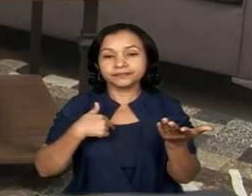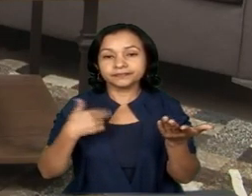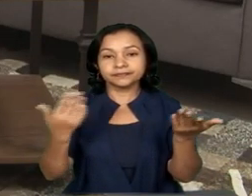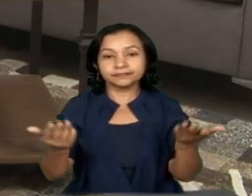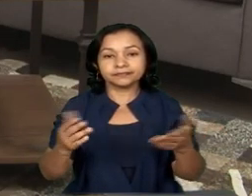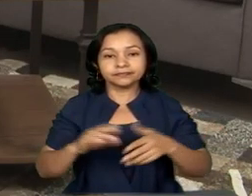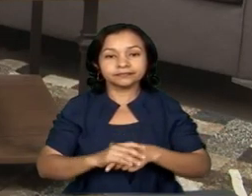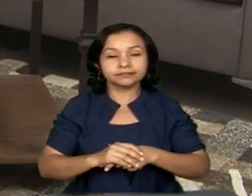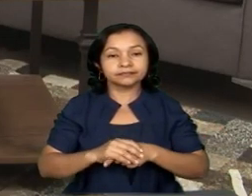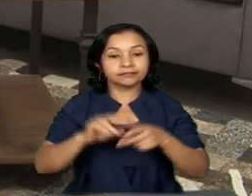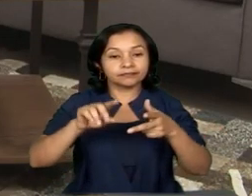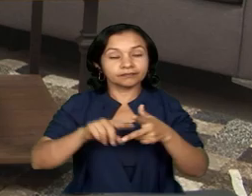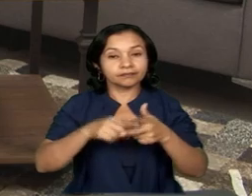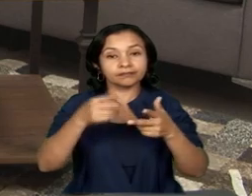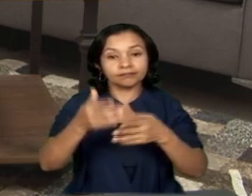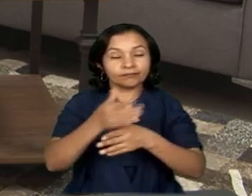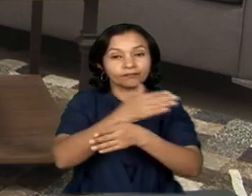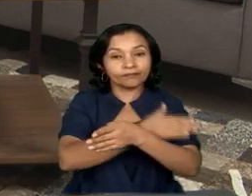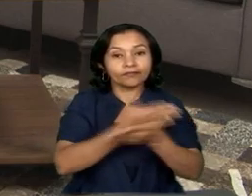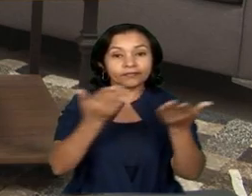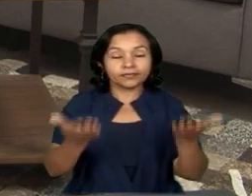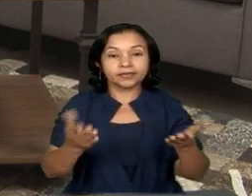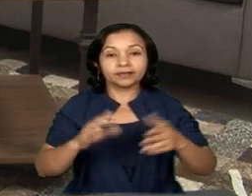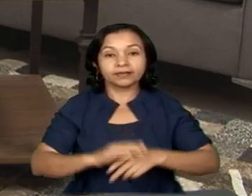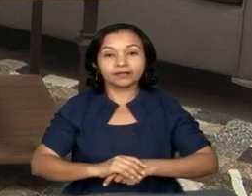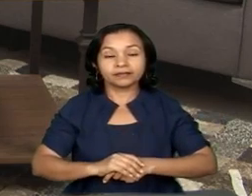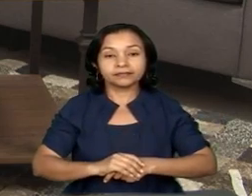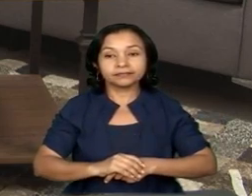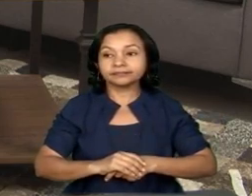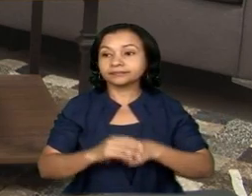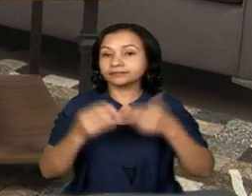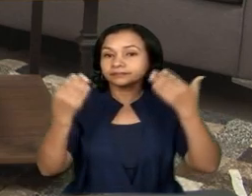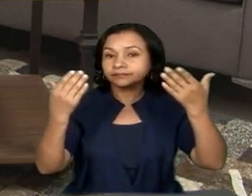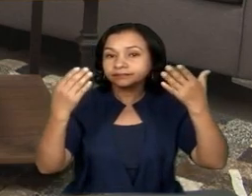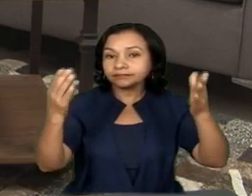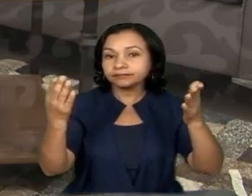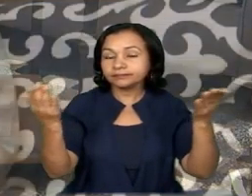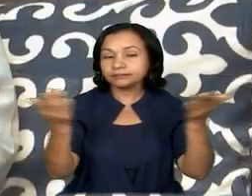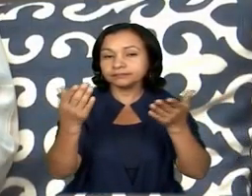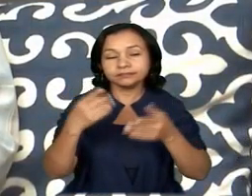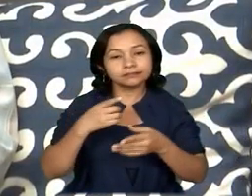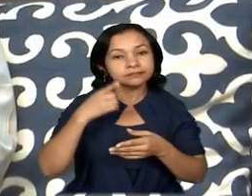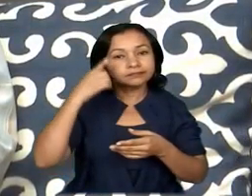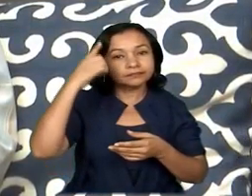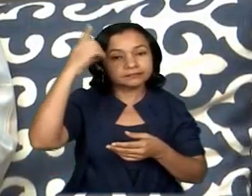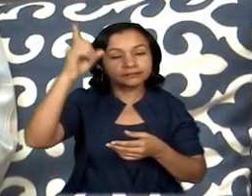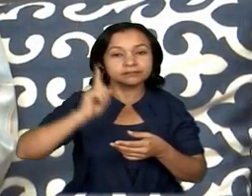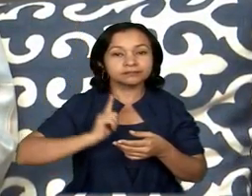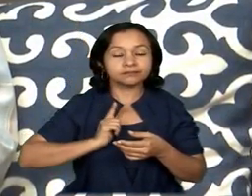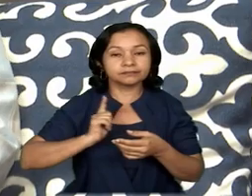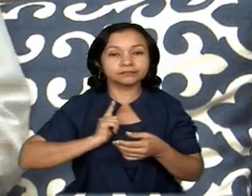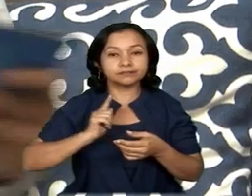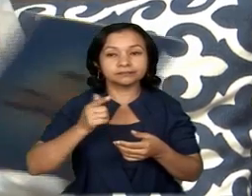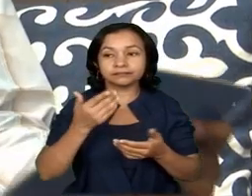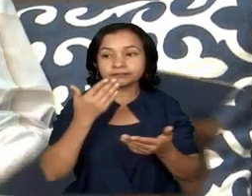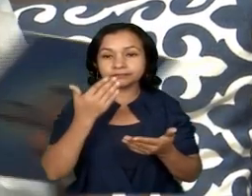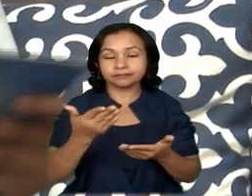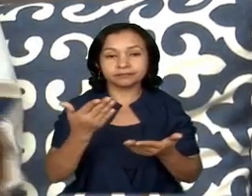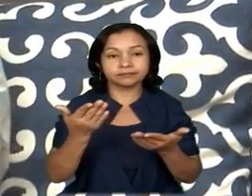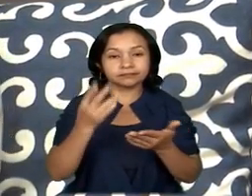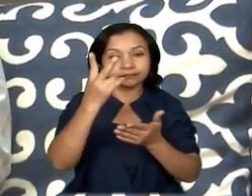definitivamente. Los inicios de la revolución industrial, sí. Sí, con visiones desde esa perspectiva. ¿Qué otros avances hemos obtenido? Bueno, sé